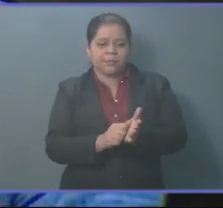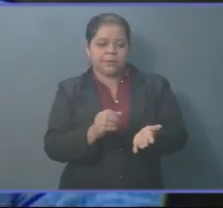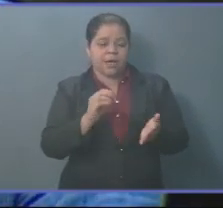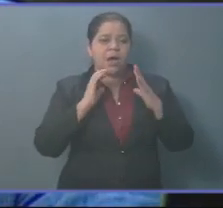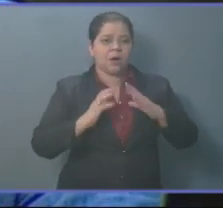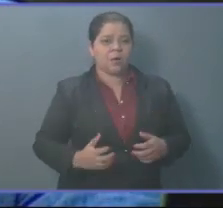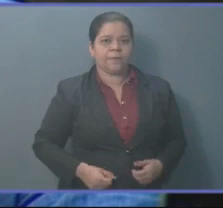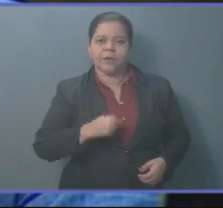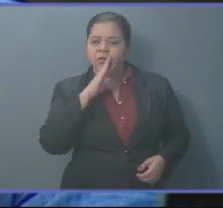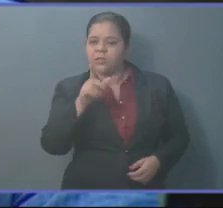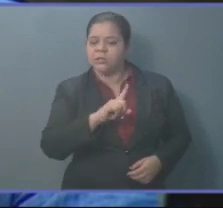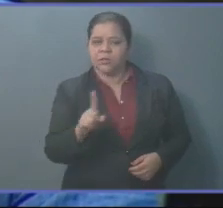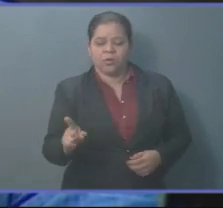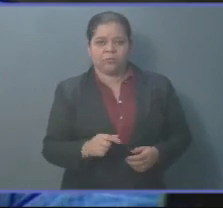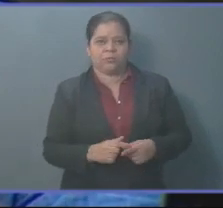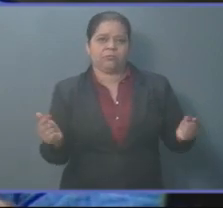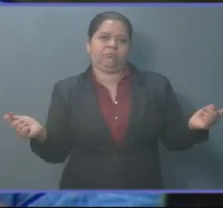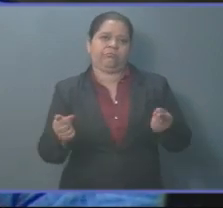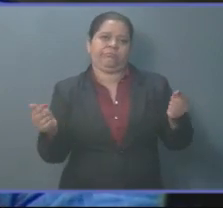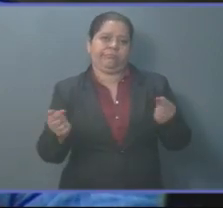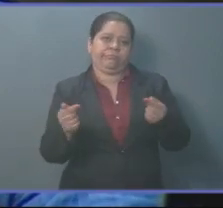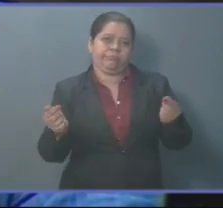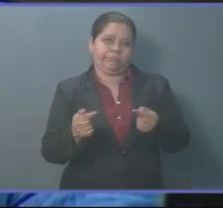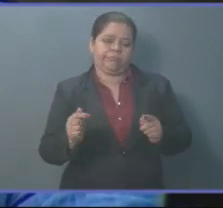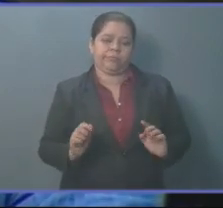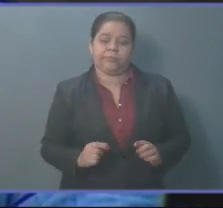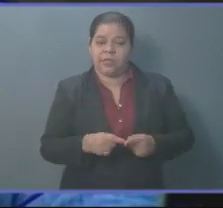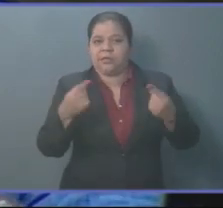gobierno no estuvo de acuerdo.